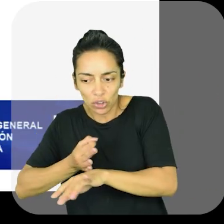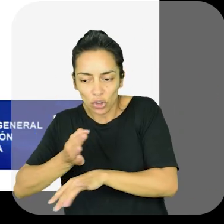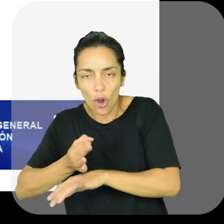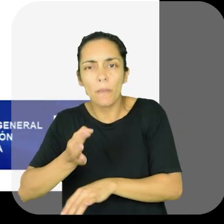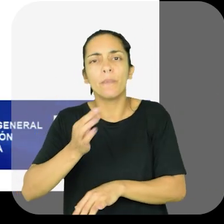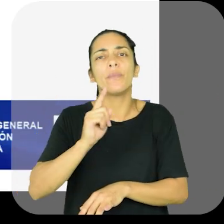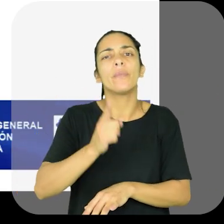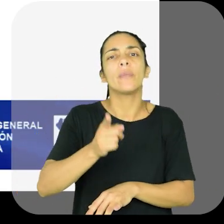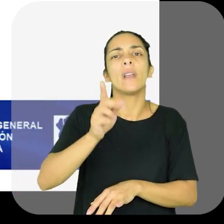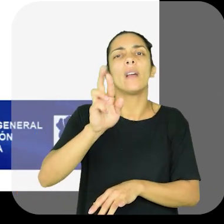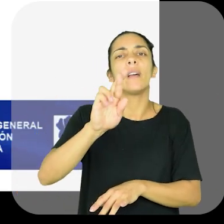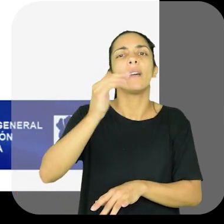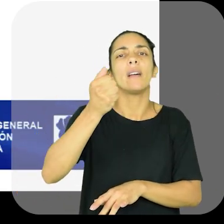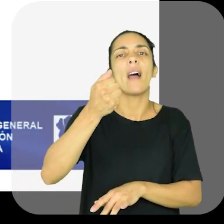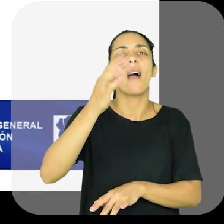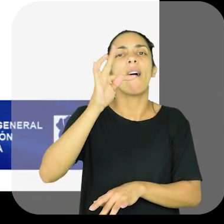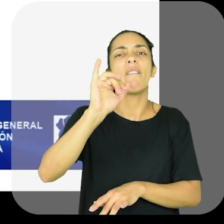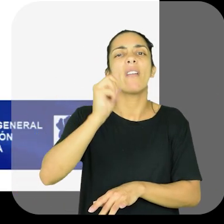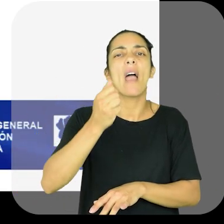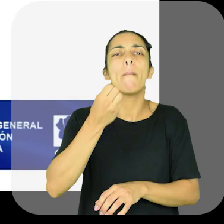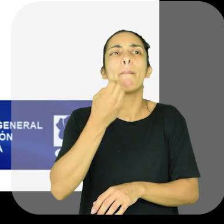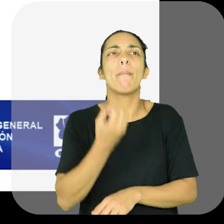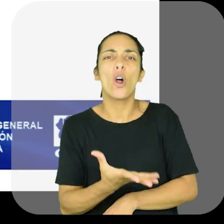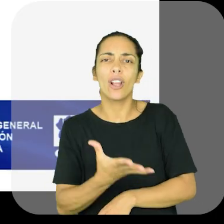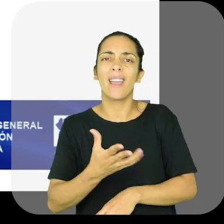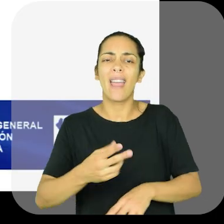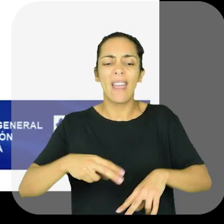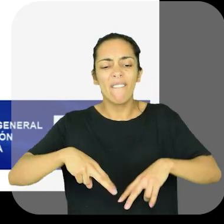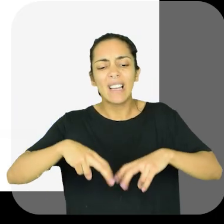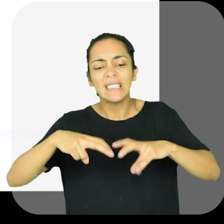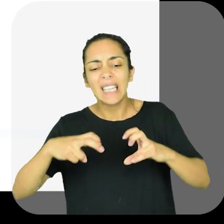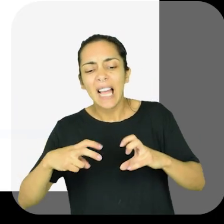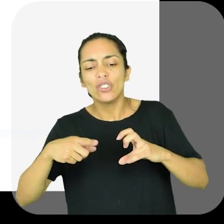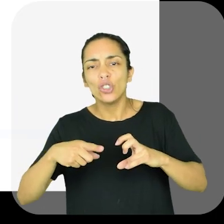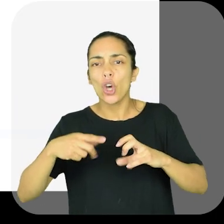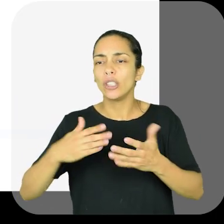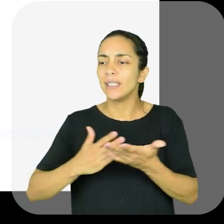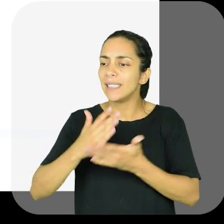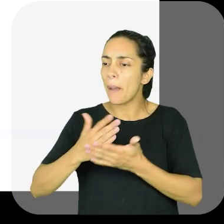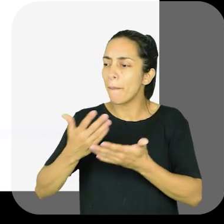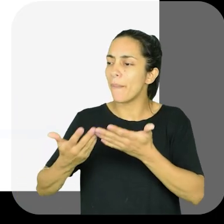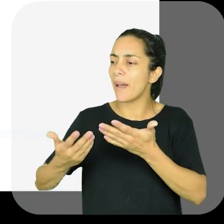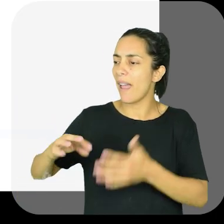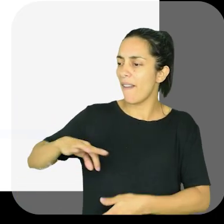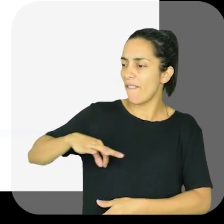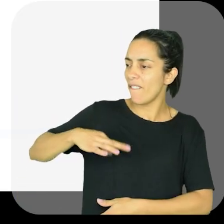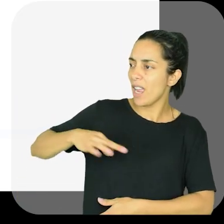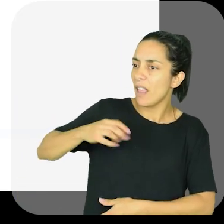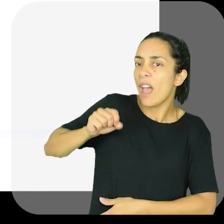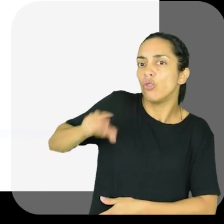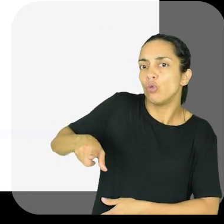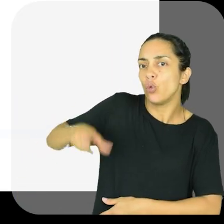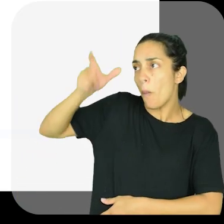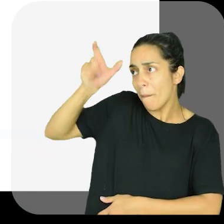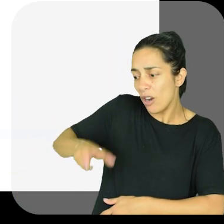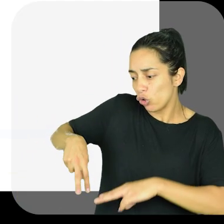porque esta forma de investigar mantiene en equilibrio las historias de vida de los investigadores, pero también de